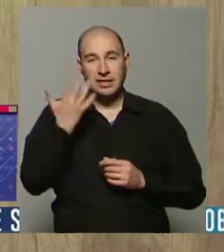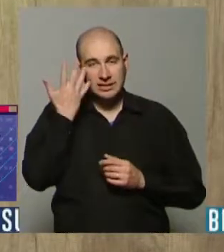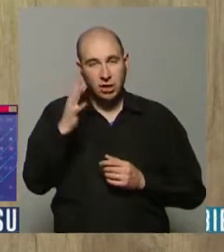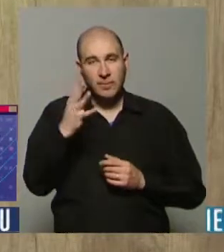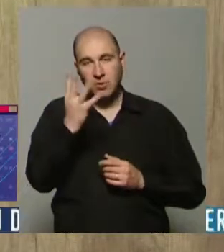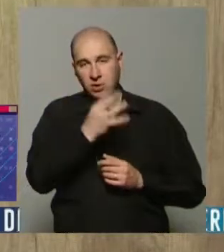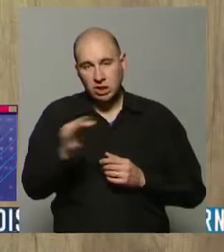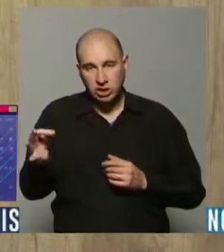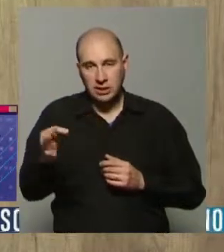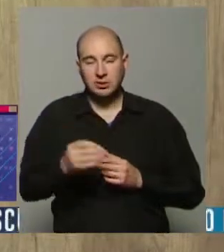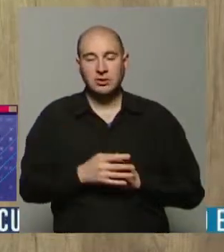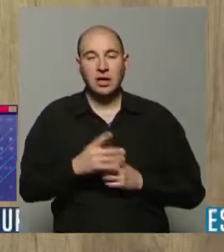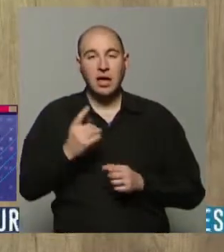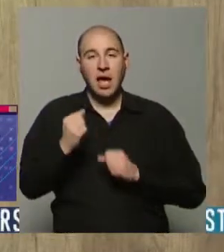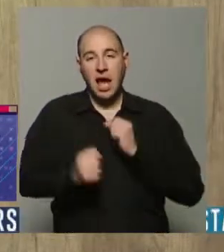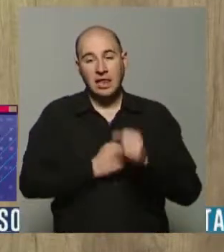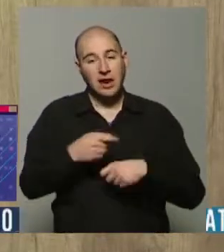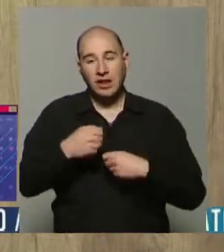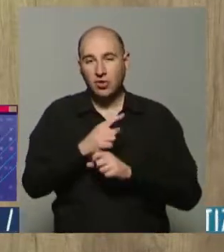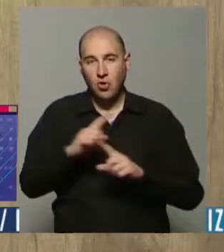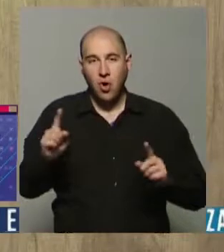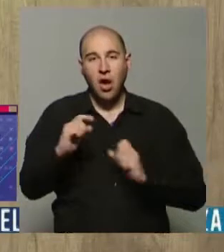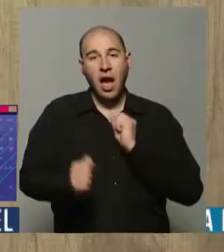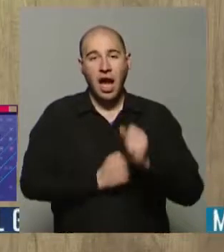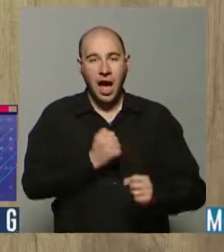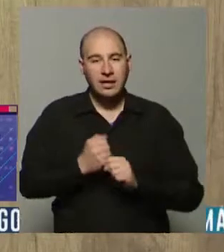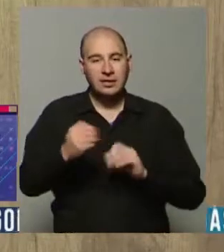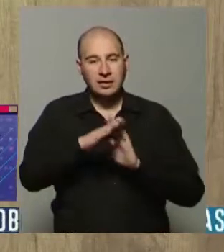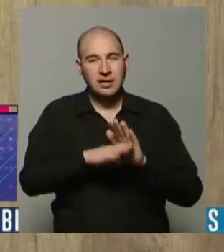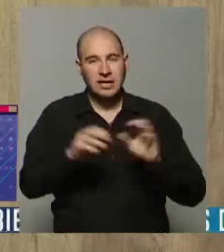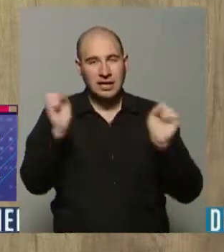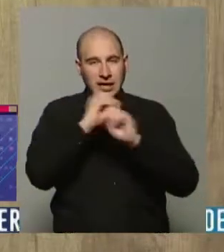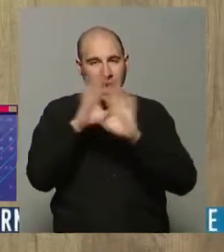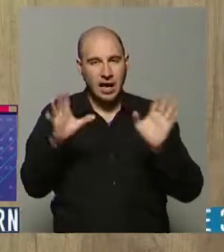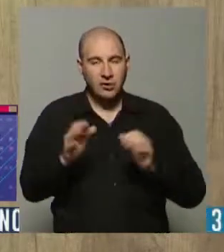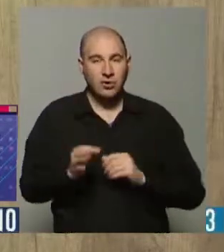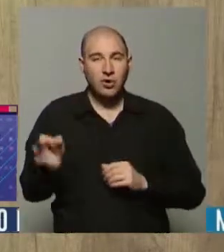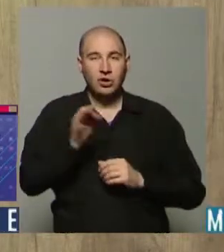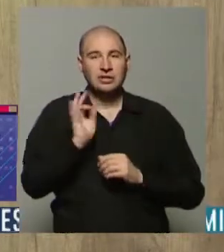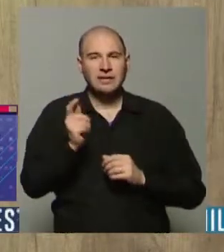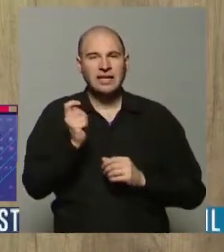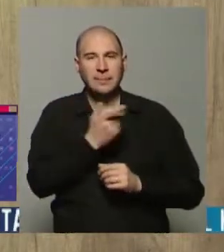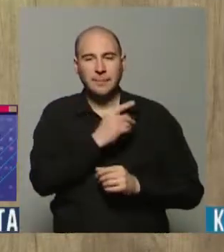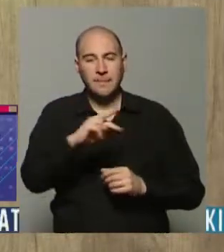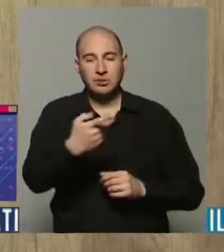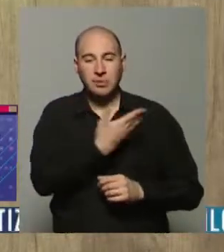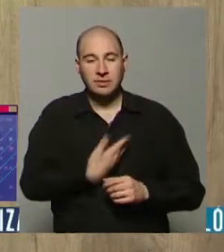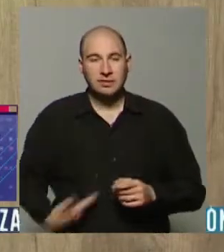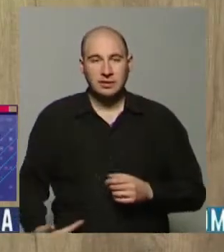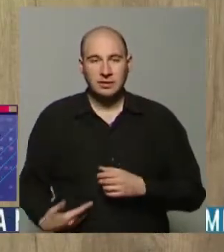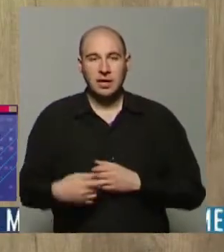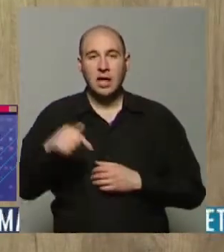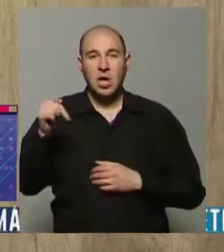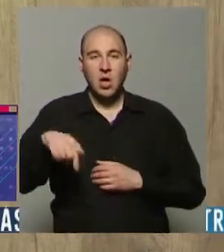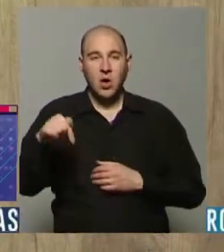lo que intenta demostrar el presidente de la Nación, generar tranquilidad y generar confianza. Es difícil en este contexto cuando los niveles de inflación mensual están